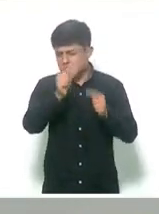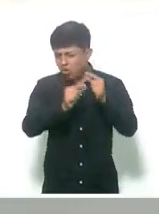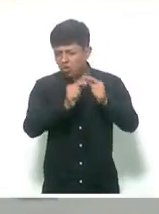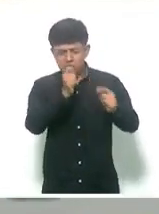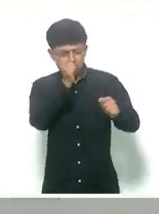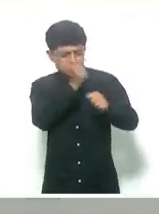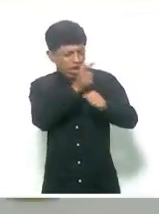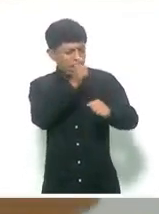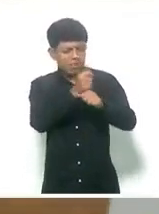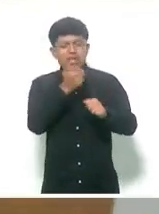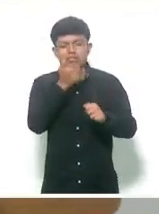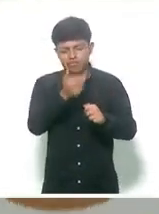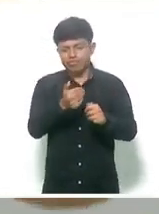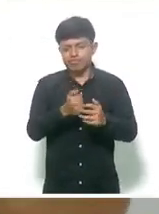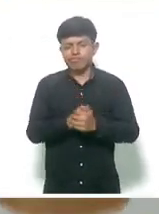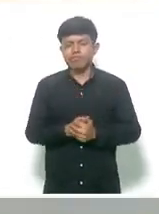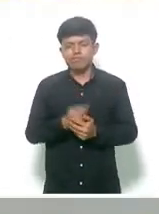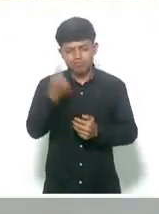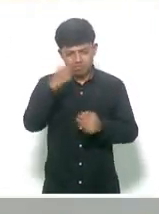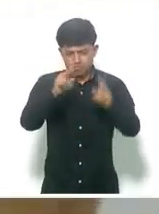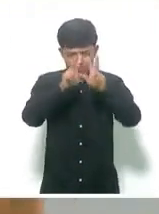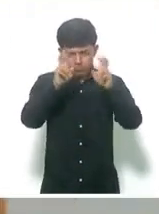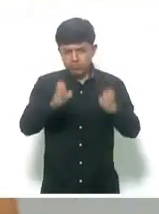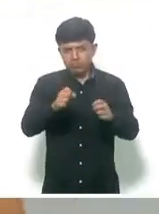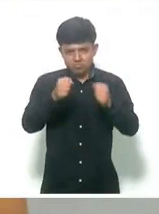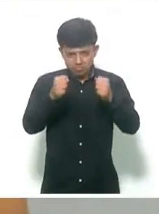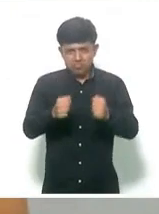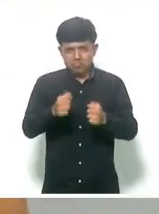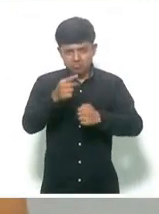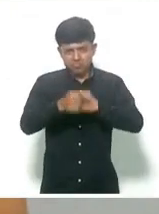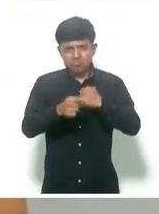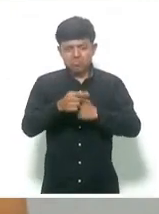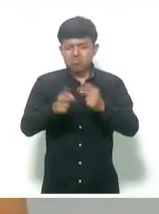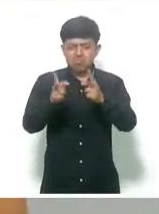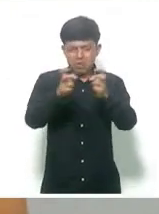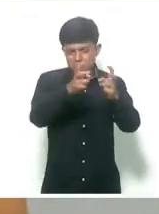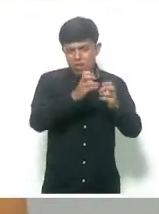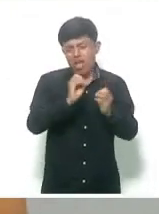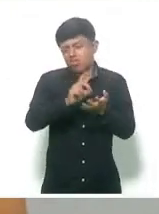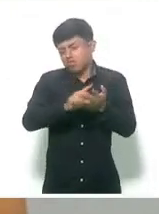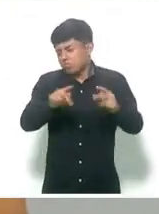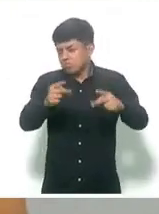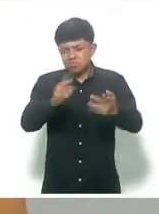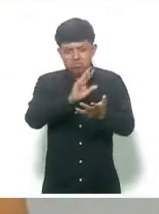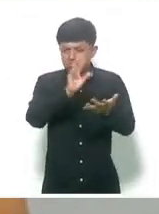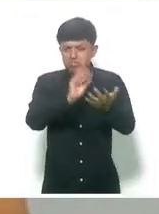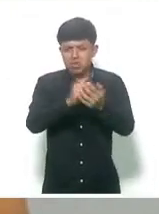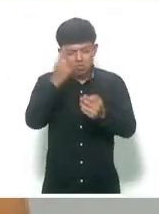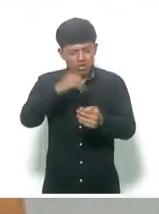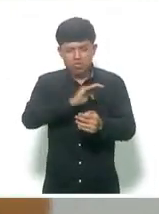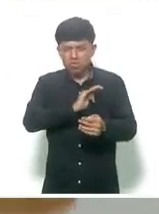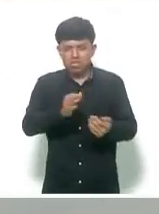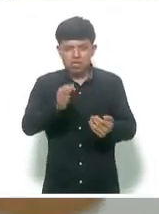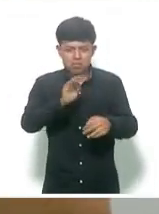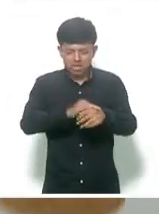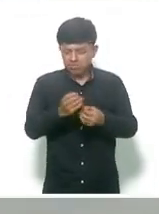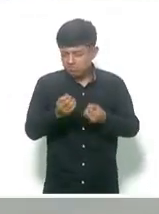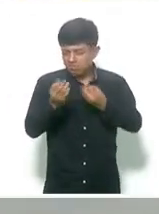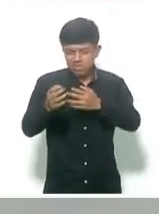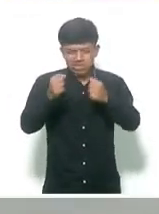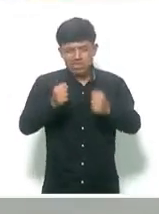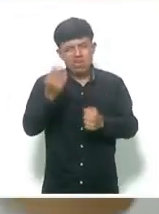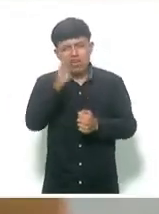movilidad delictiva siendo más precisos en cómo vamos a entrar Para poder eh hacer esos aseguramientos de carácter algunos